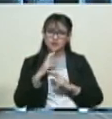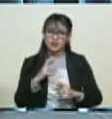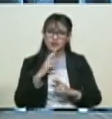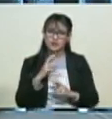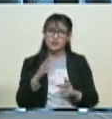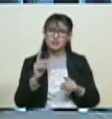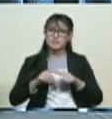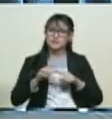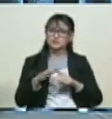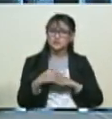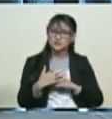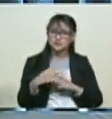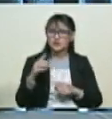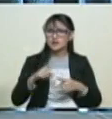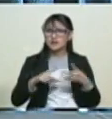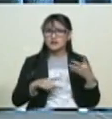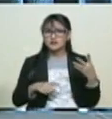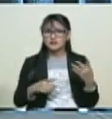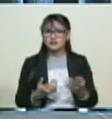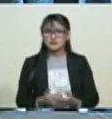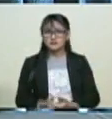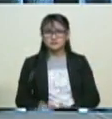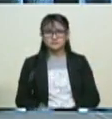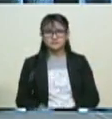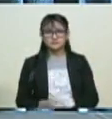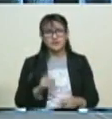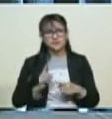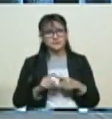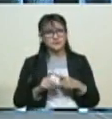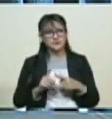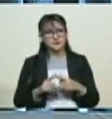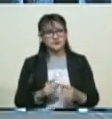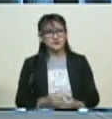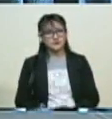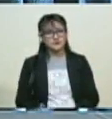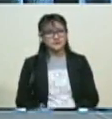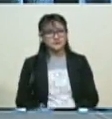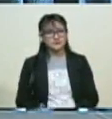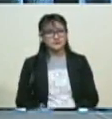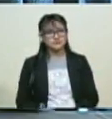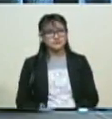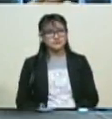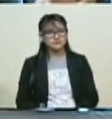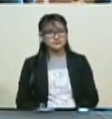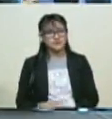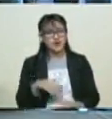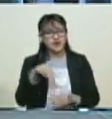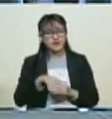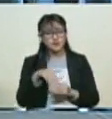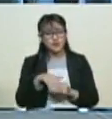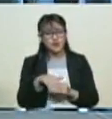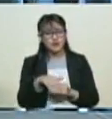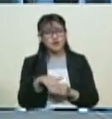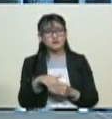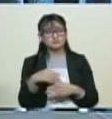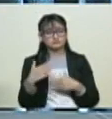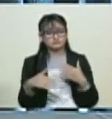circunstancias las condiciones que le toque vivir pero los ciclos electorales son ciclos electorales